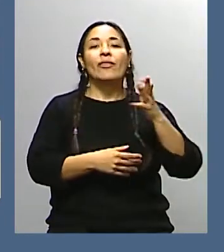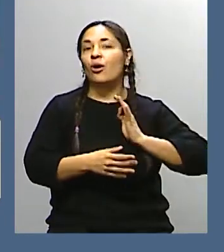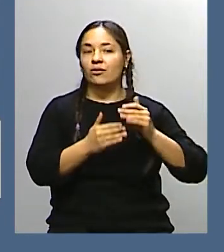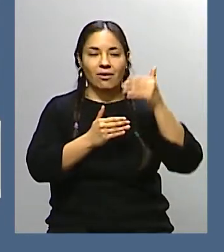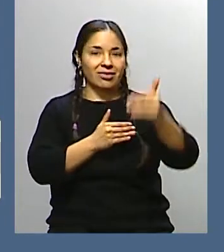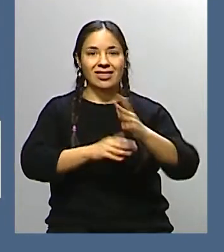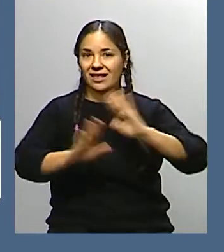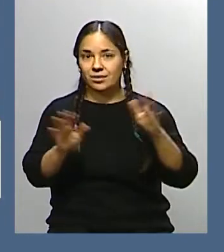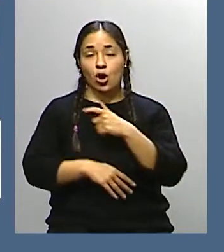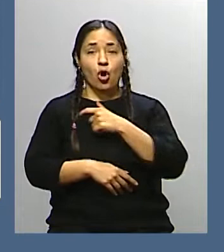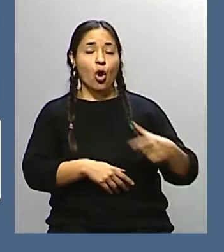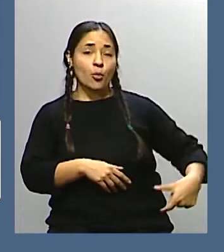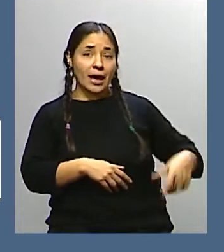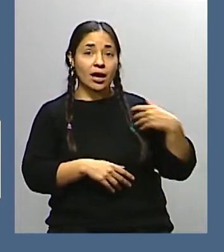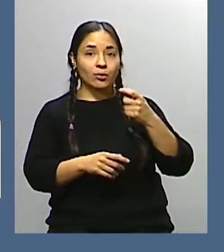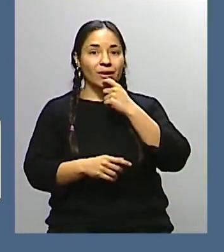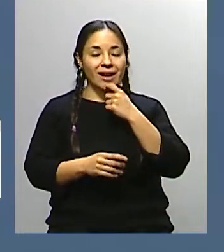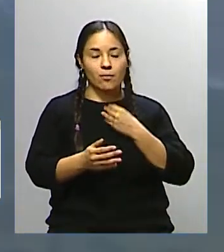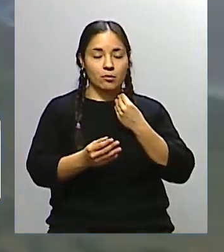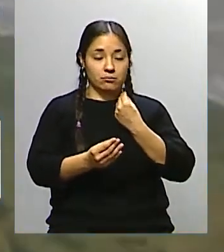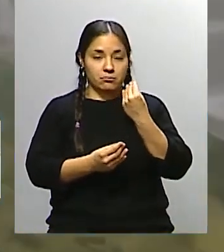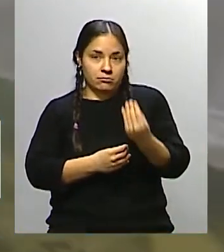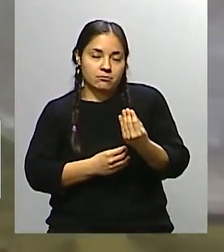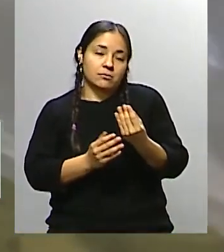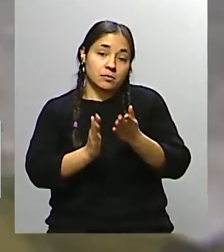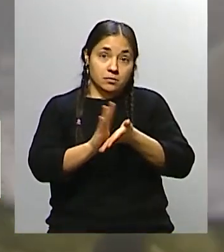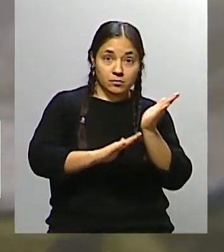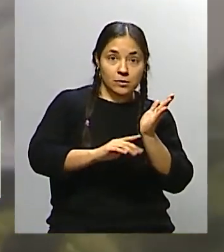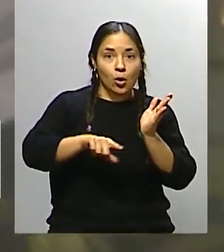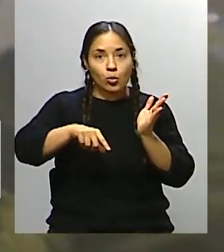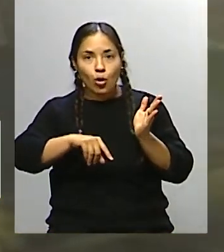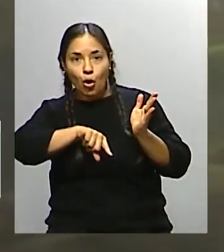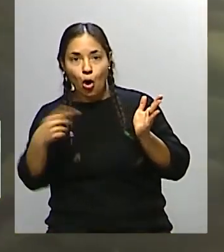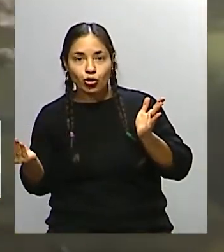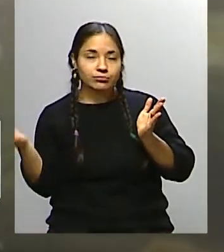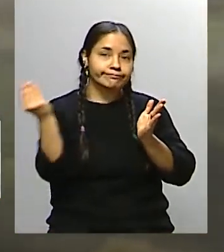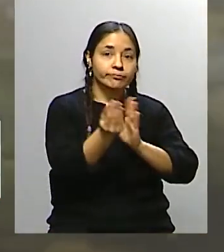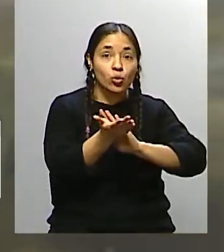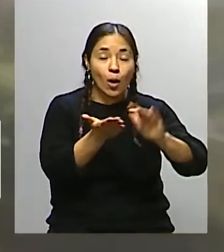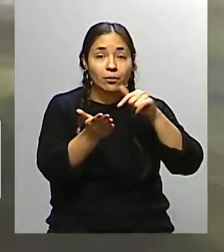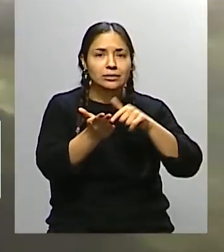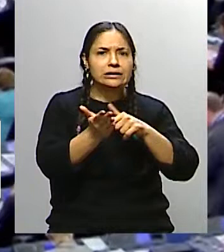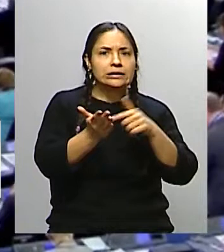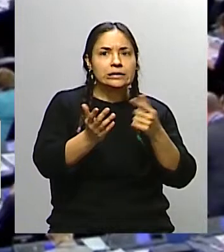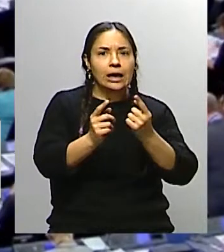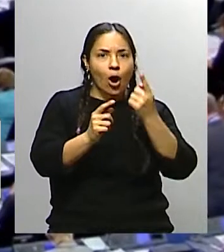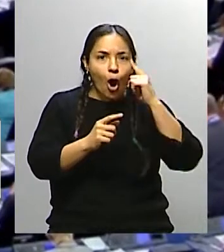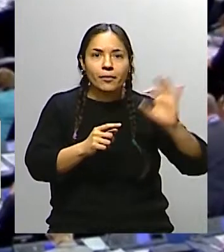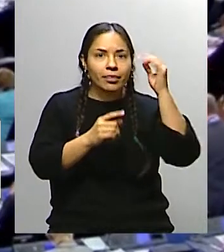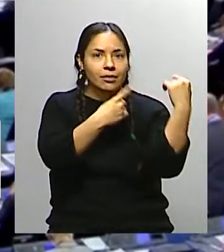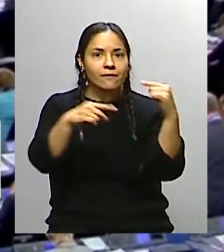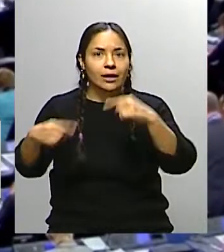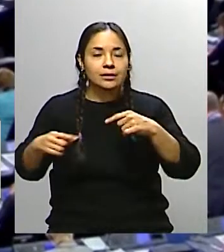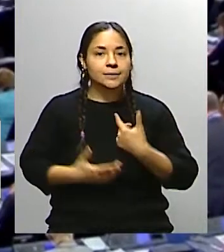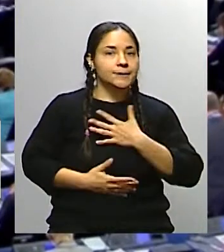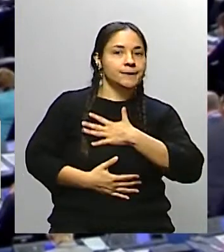un gobierno con ideas políticas diferentes al que sale, se genera una gran incertidumbre porque